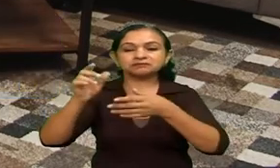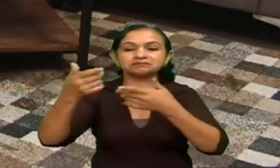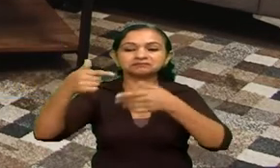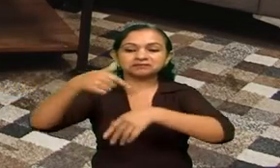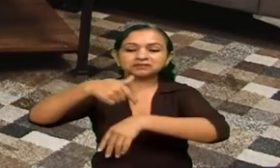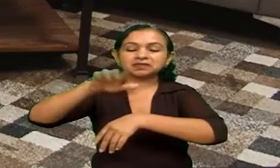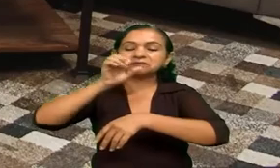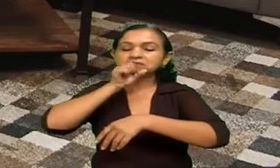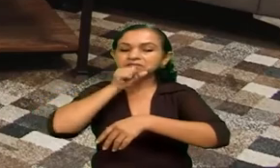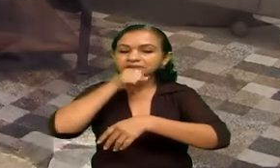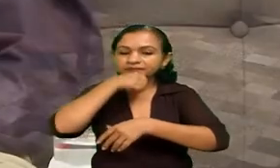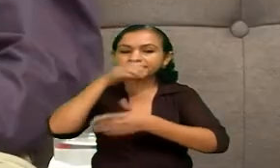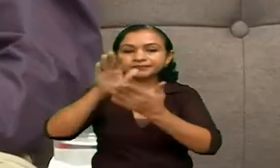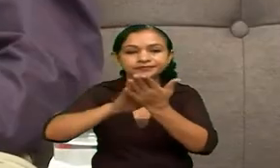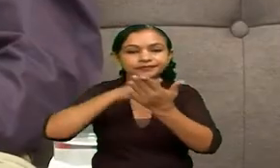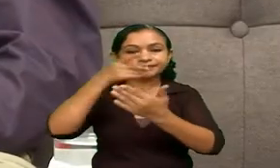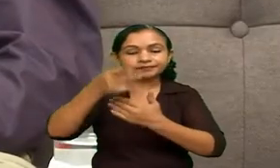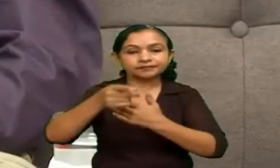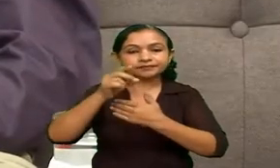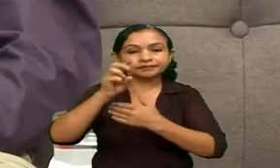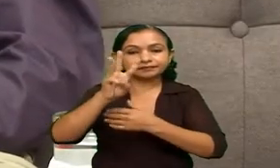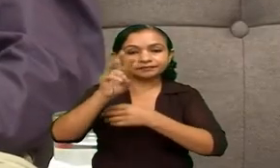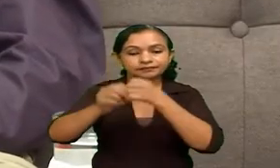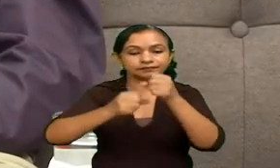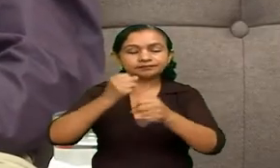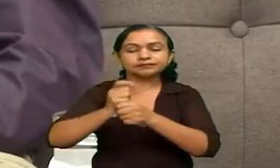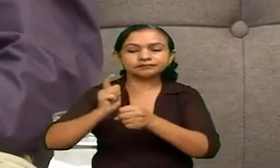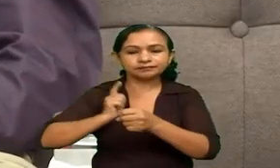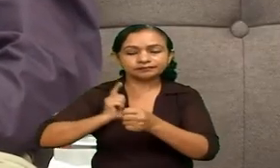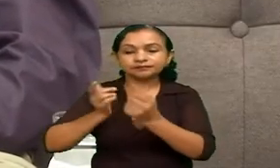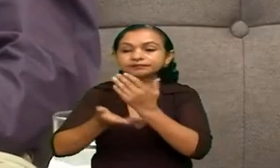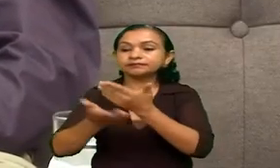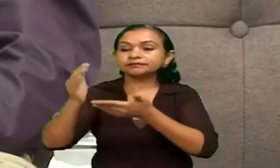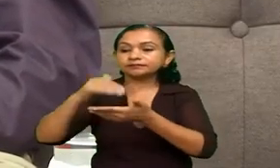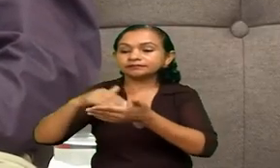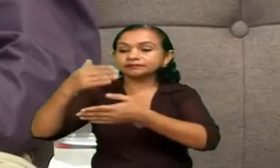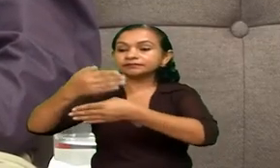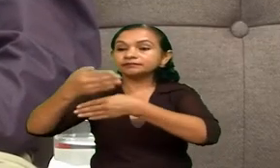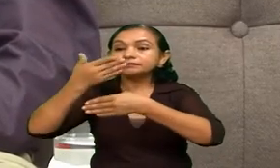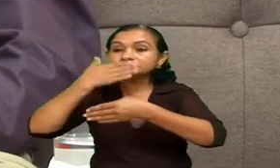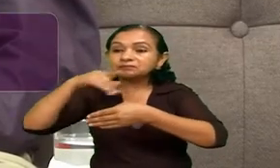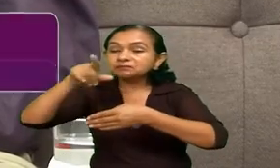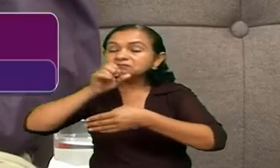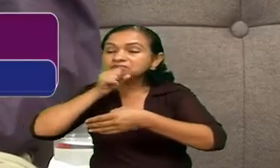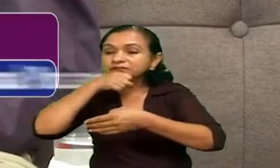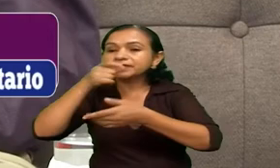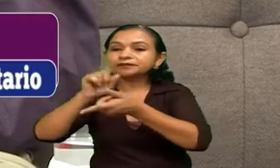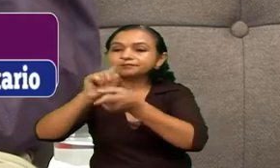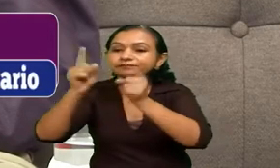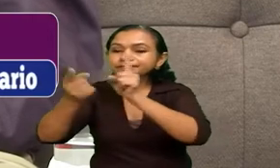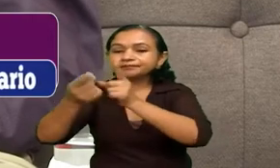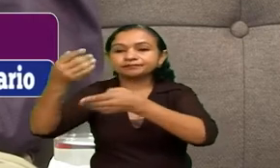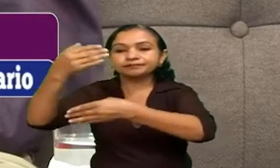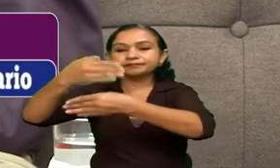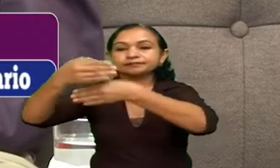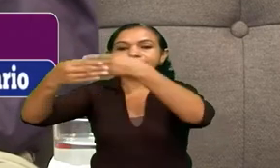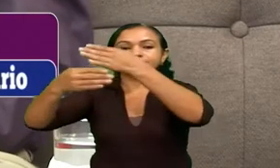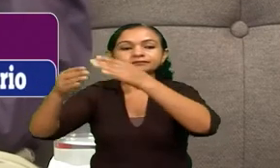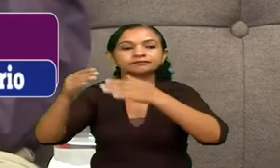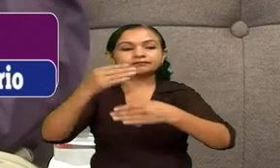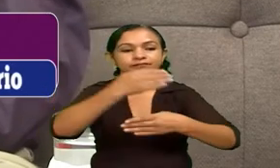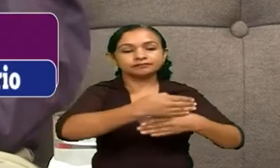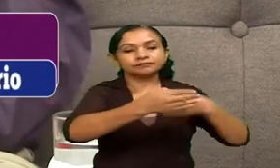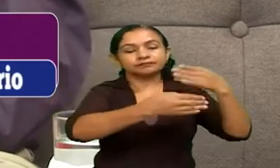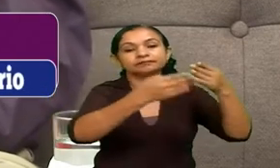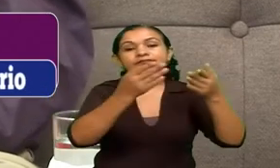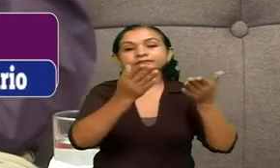útil. Y entonces este programa de estos 3 años contempla eso, rehabilitación de aquellas redes que existen en algunas ciudades y que no están